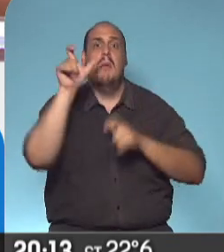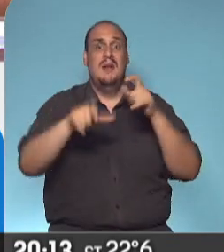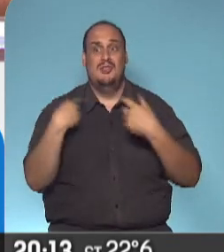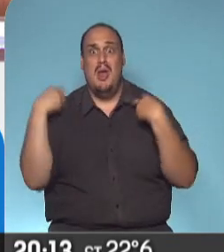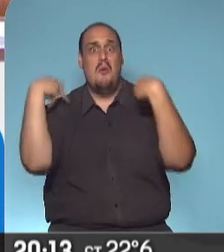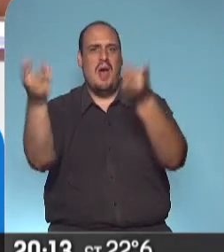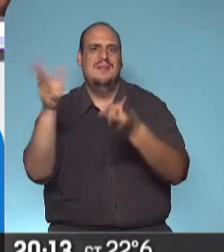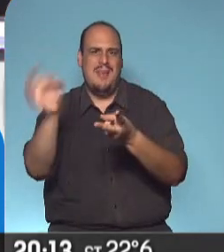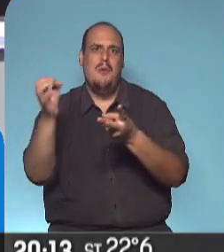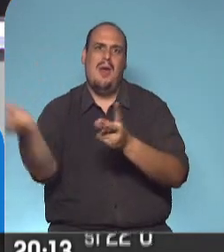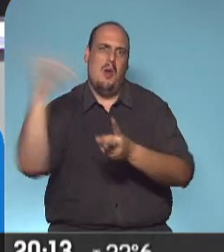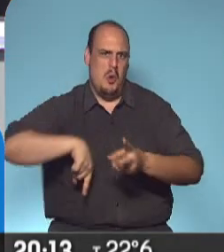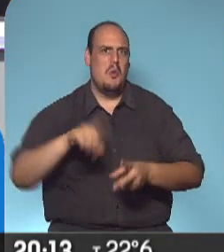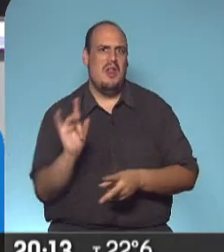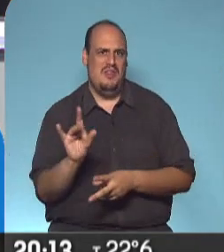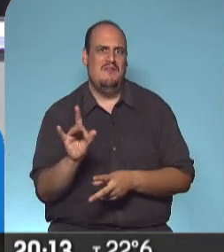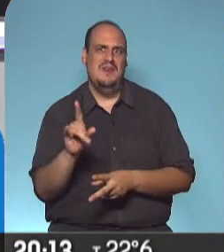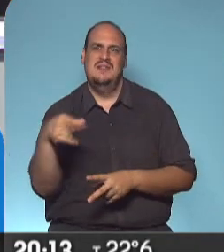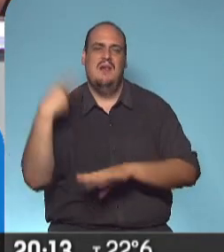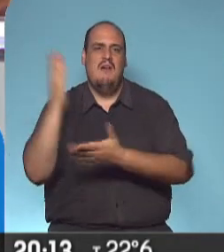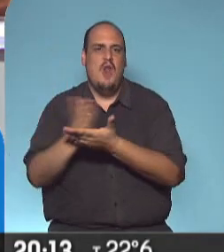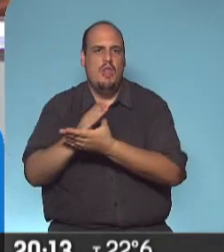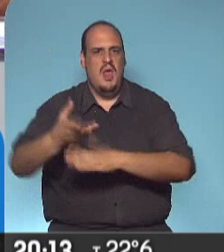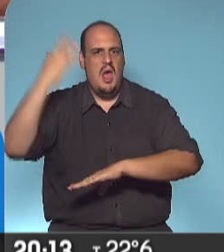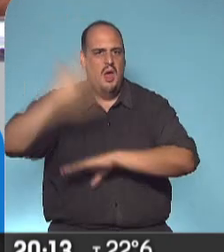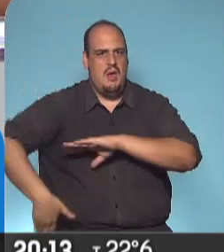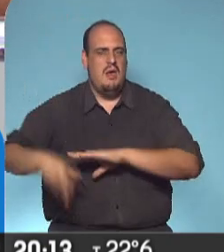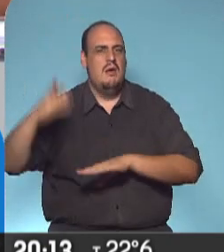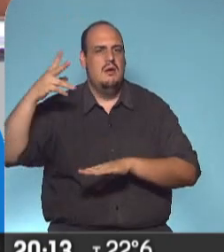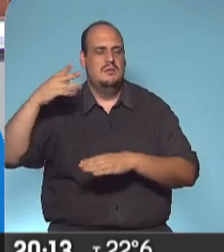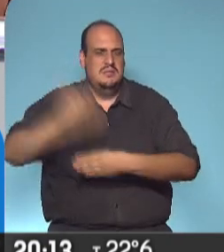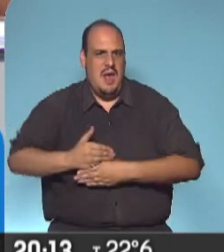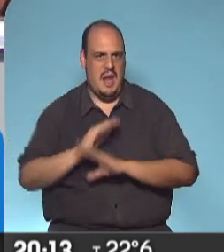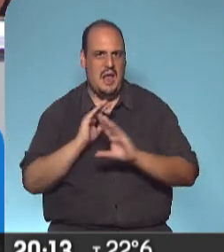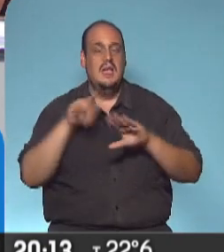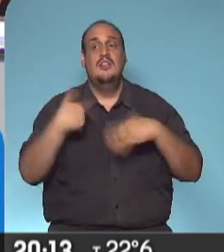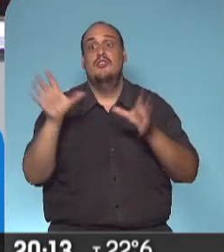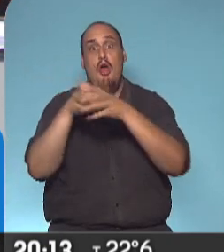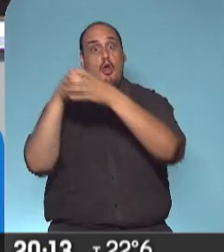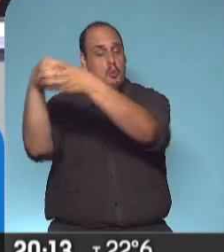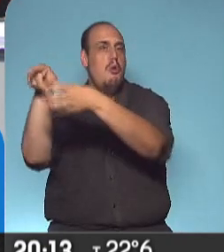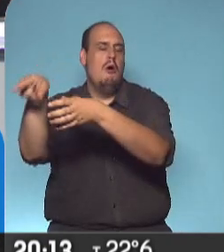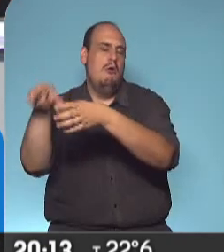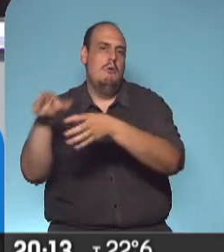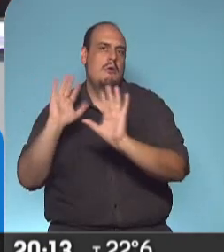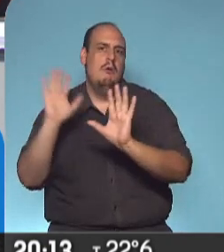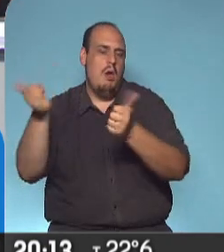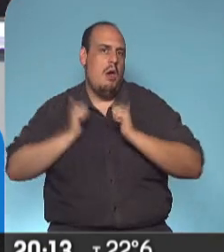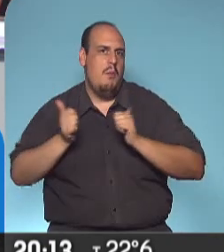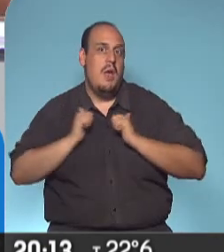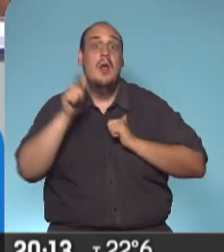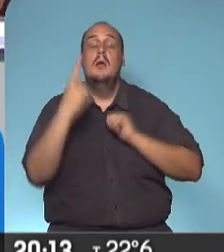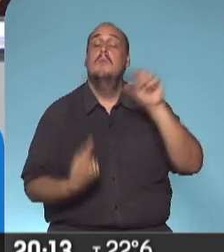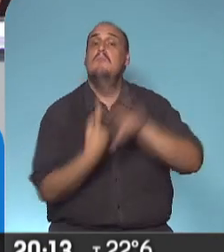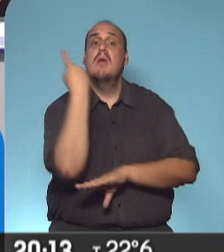se iba a complicar se endurece el gobierno sobre todo con este segmento de quienes están afuera y también dijo alberto fernández que la prioridad va a ser